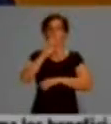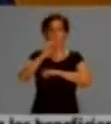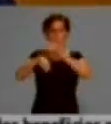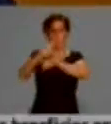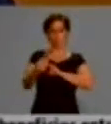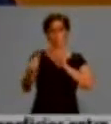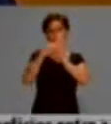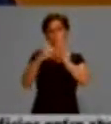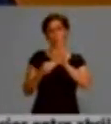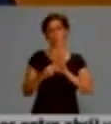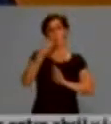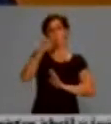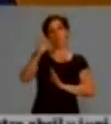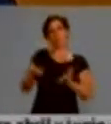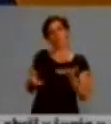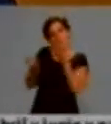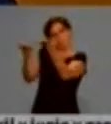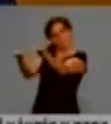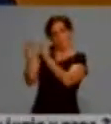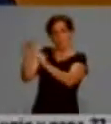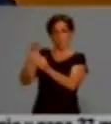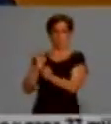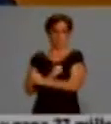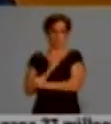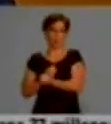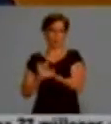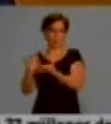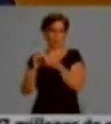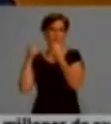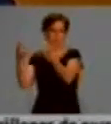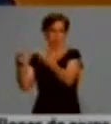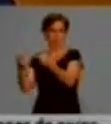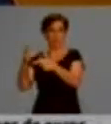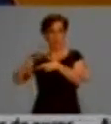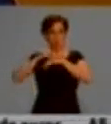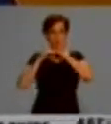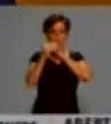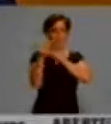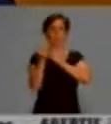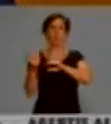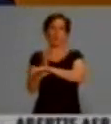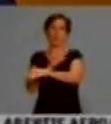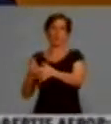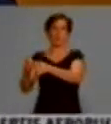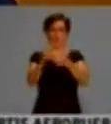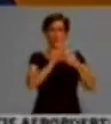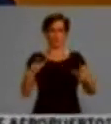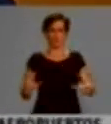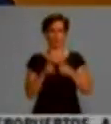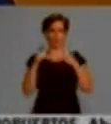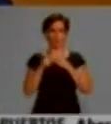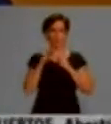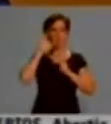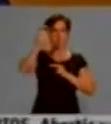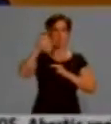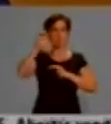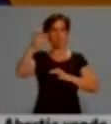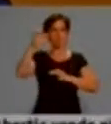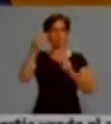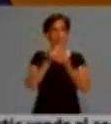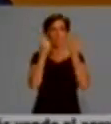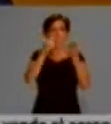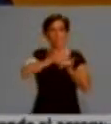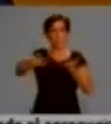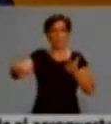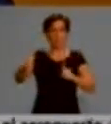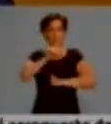boletín oficial del Estado a su servicio. Pero para tener estabilidad tiene que haber cohesión social. Un país no puede ser estable con 6 millones de